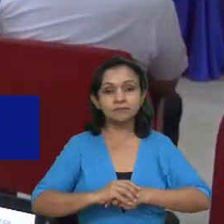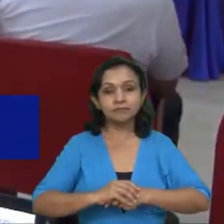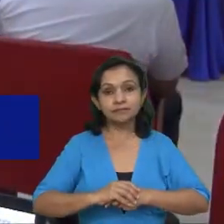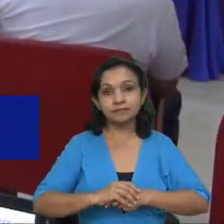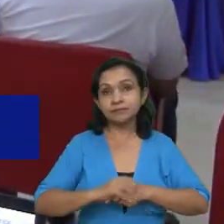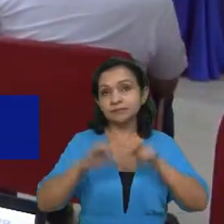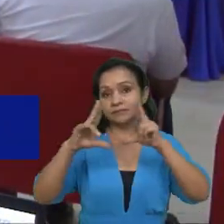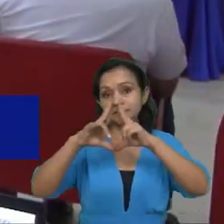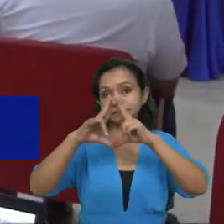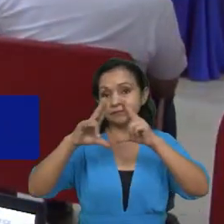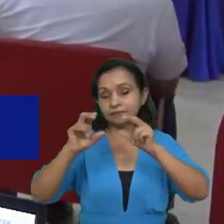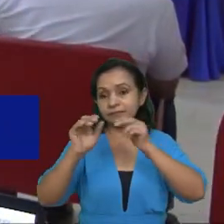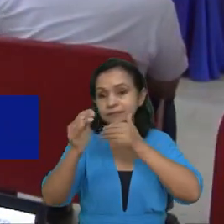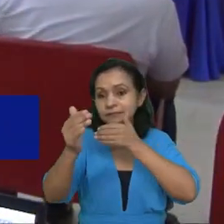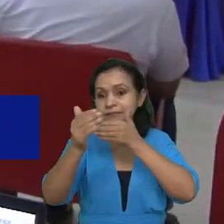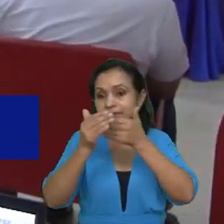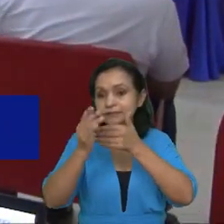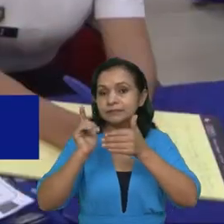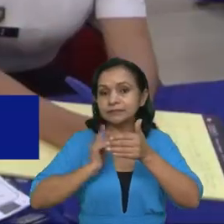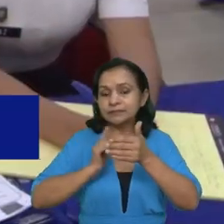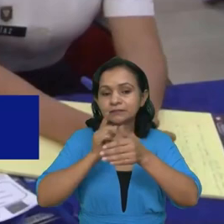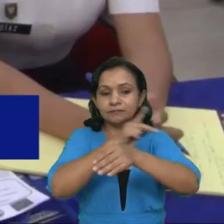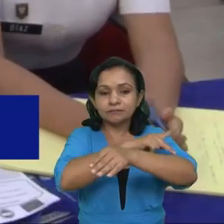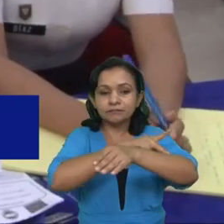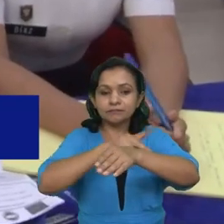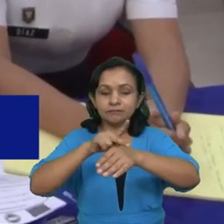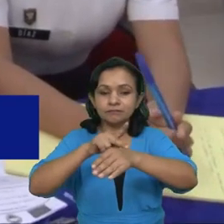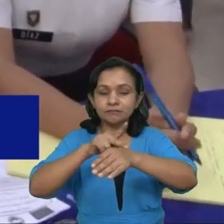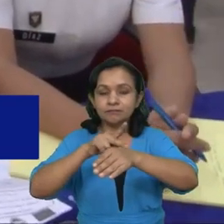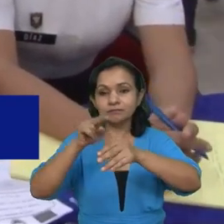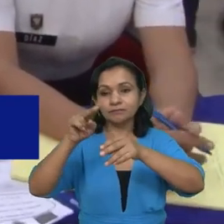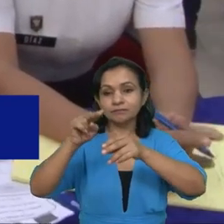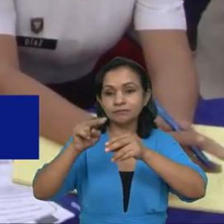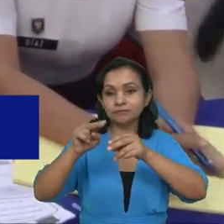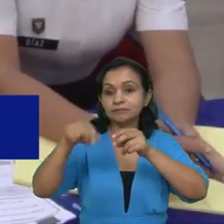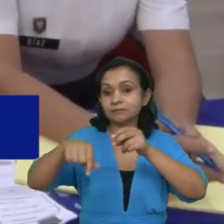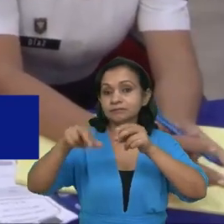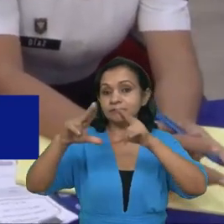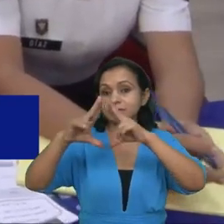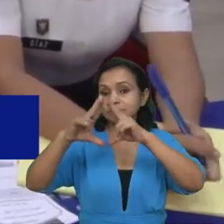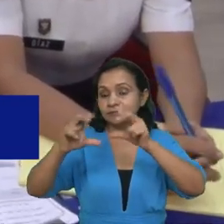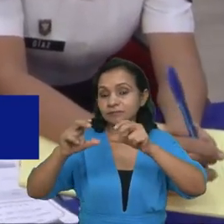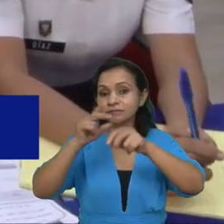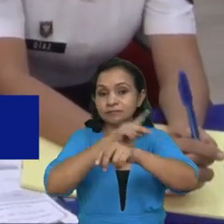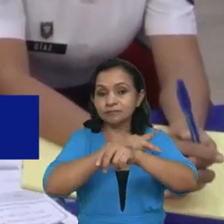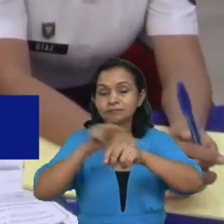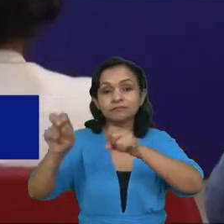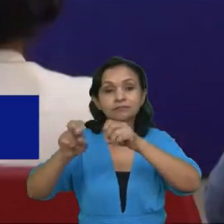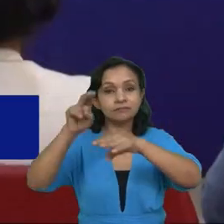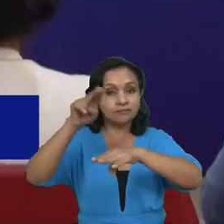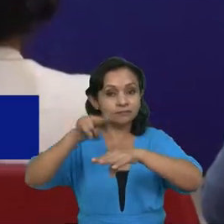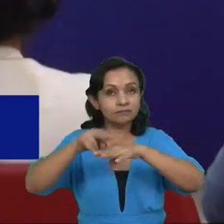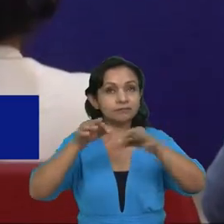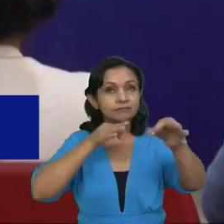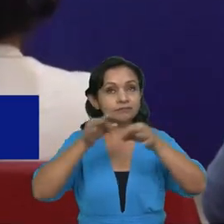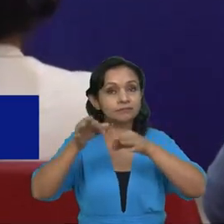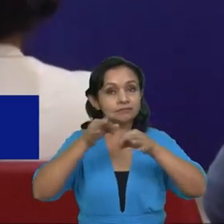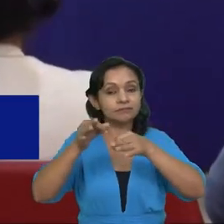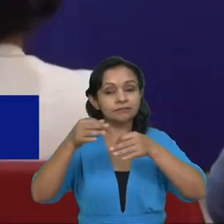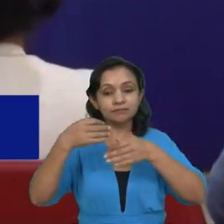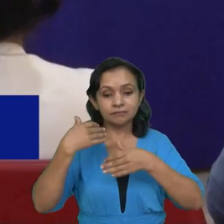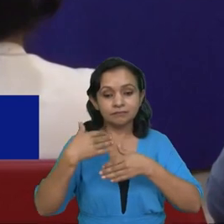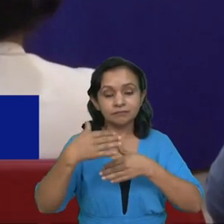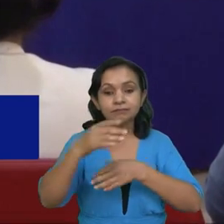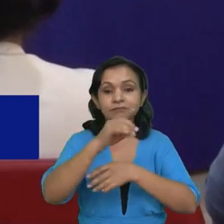nicaragua más cerca de contar con un puerto en el caribe nicaragüense empresa portuaria nacional e informa que en los